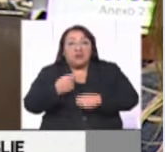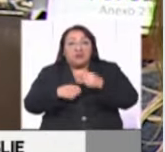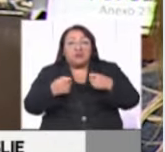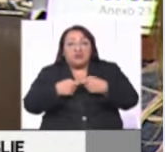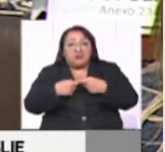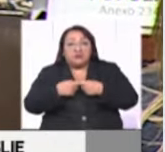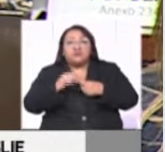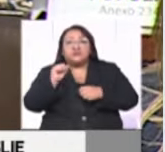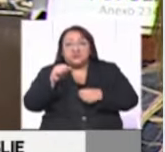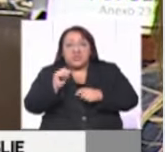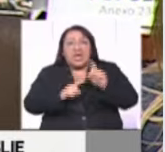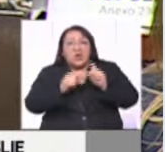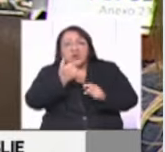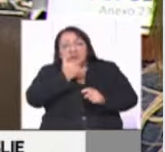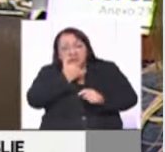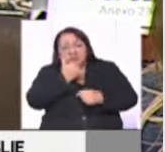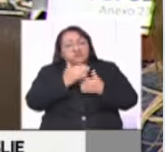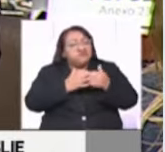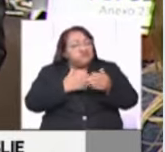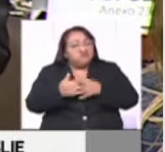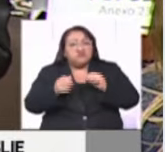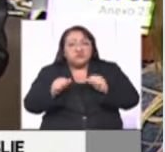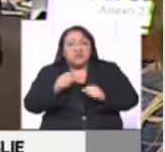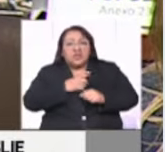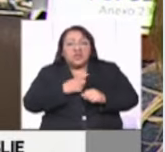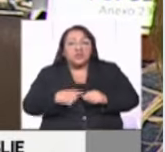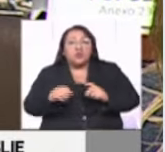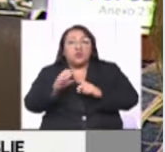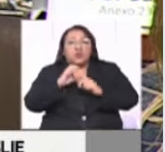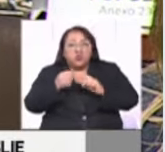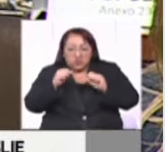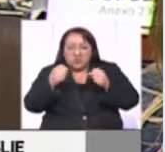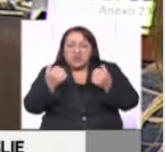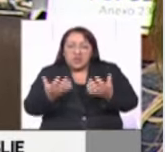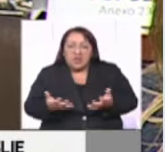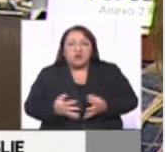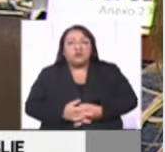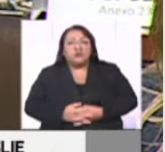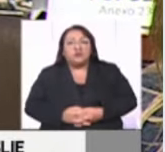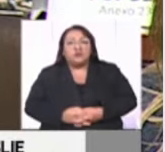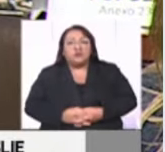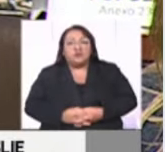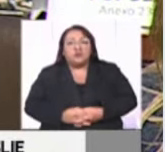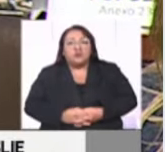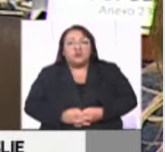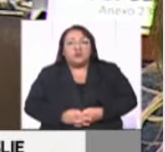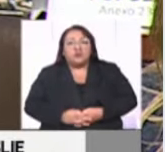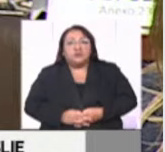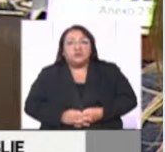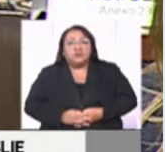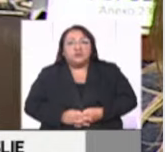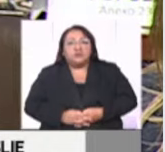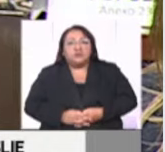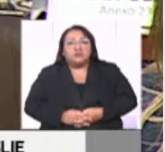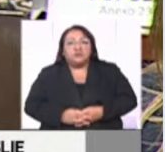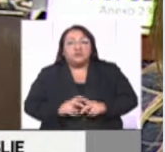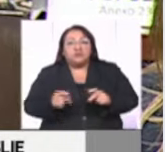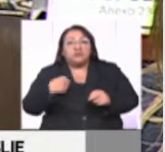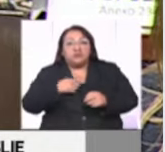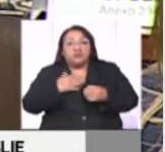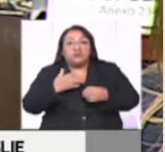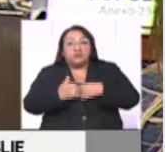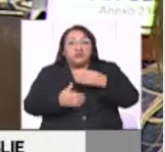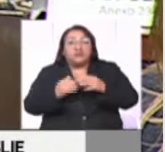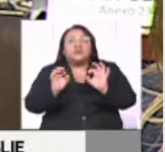con algunos errores y deficiencias a cargo de la Dirección de Cultura, por supuesto que sí. Pero nosotros hubiéramos querido un